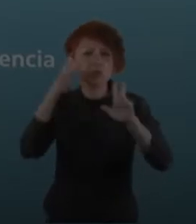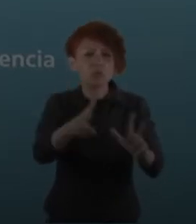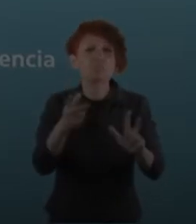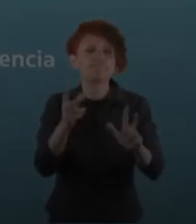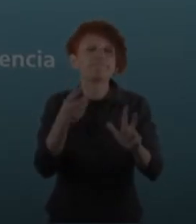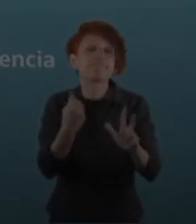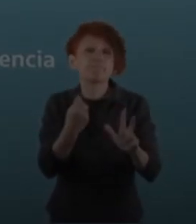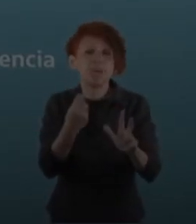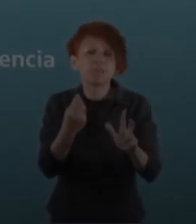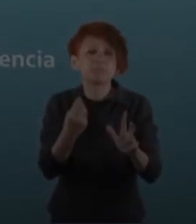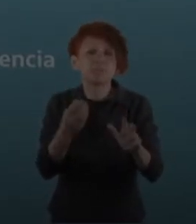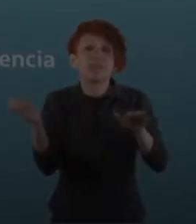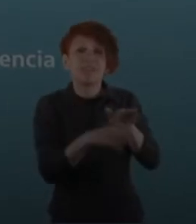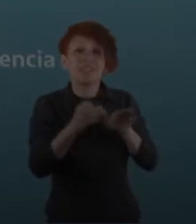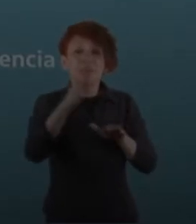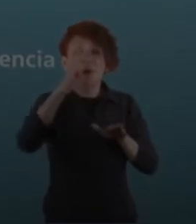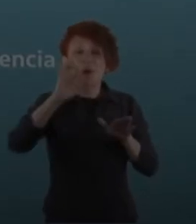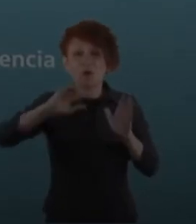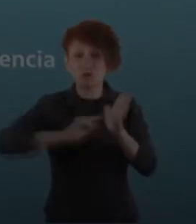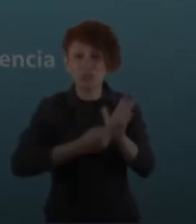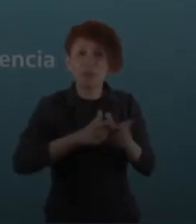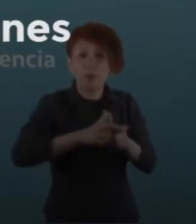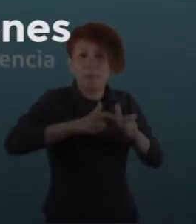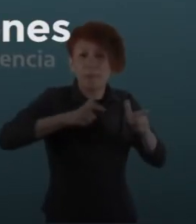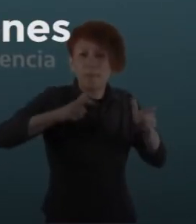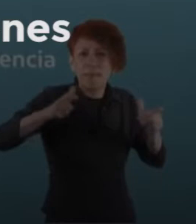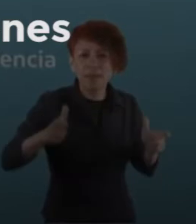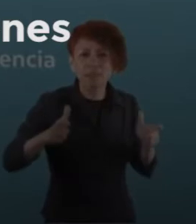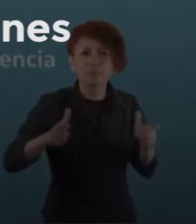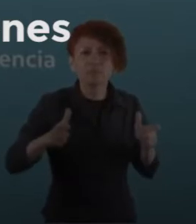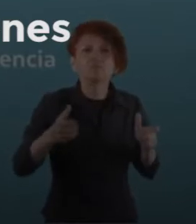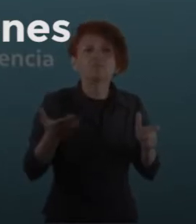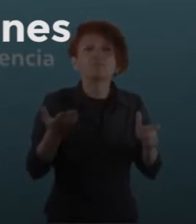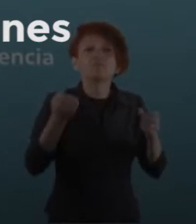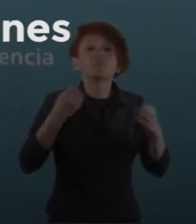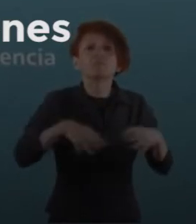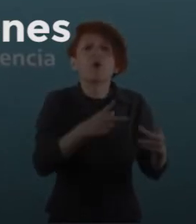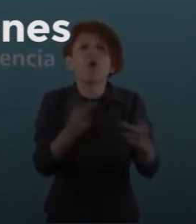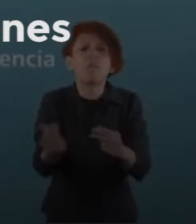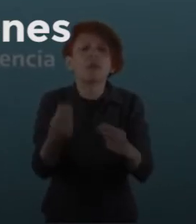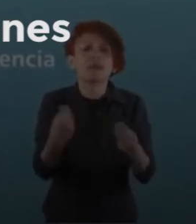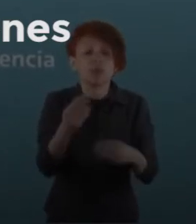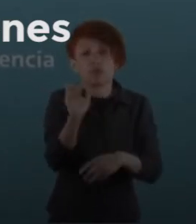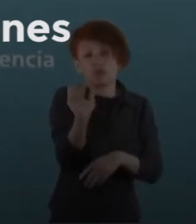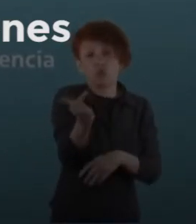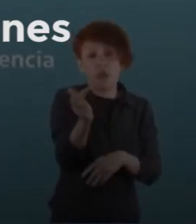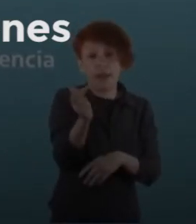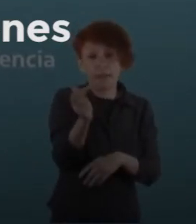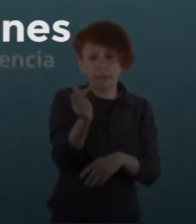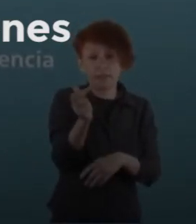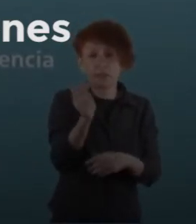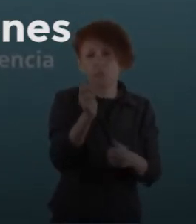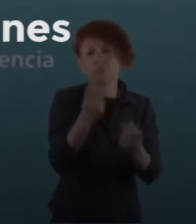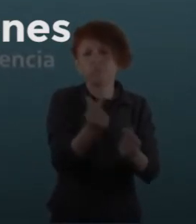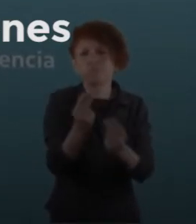un crecimiento de las reservas del Banco Central a partir de que se comenzaron a comprar en las últimas rondas dólares en todas las rondas, con lo cual